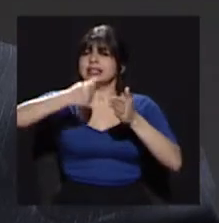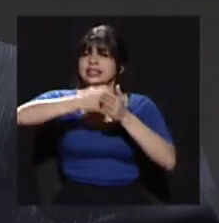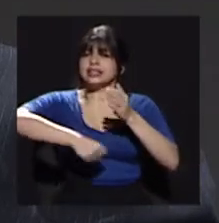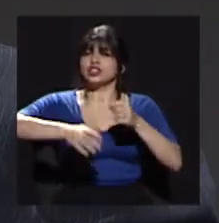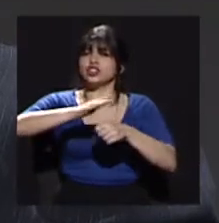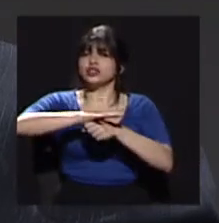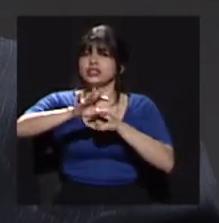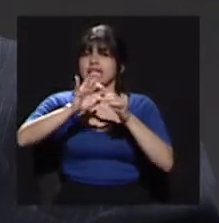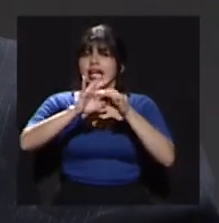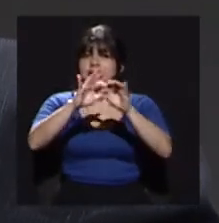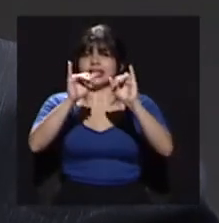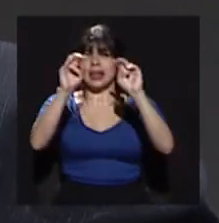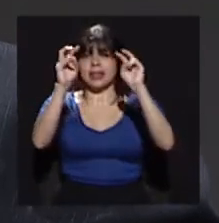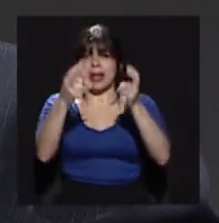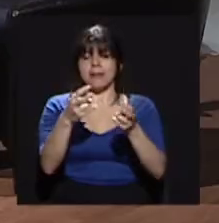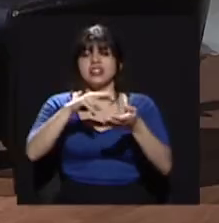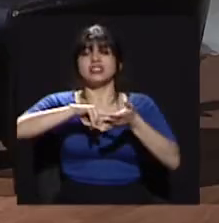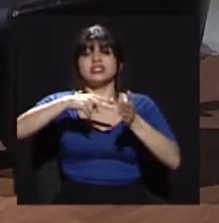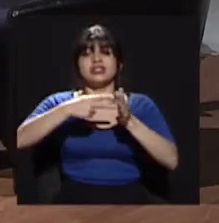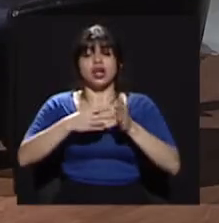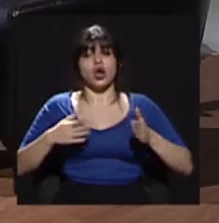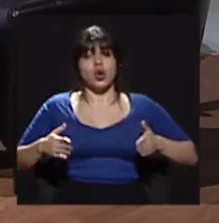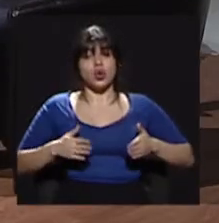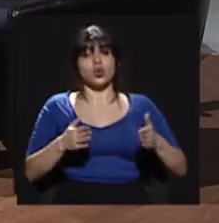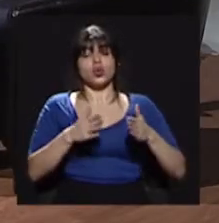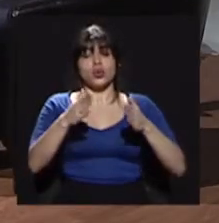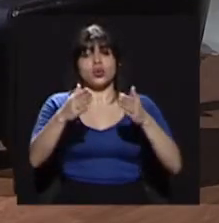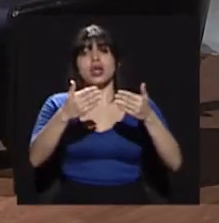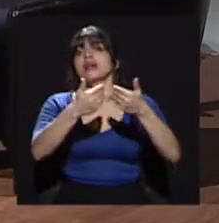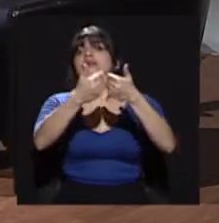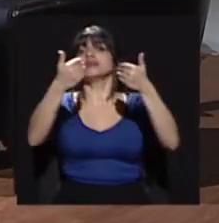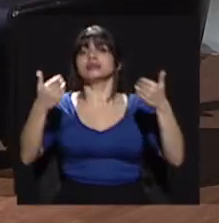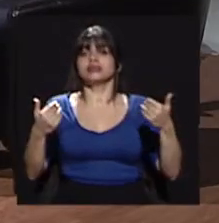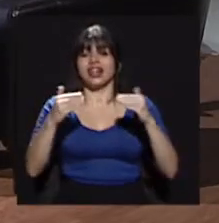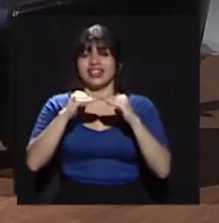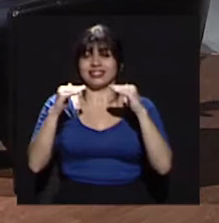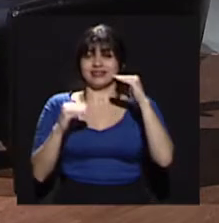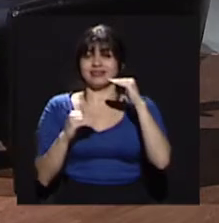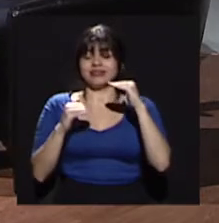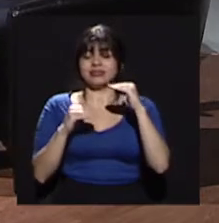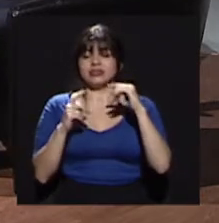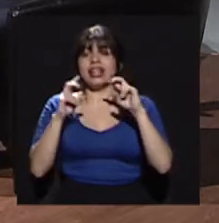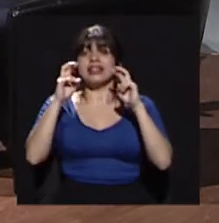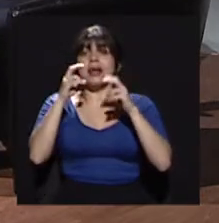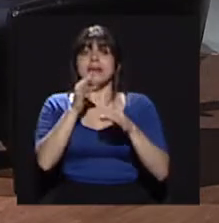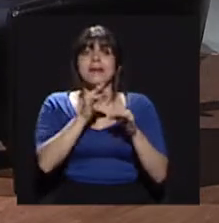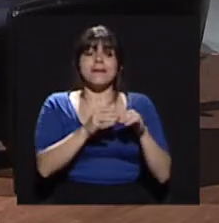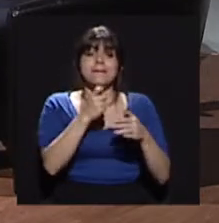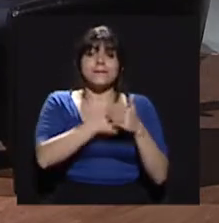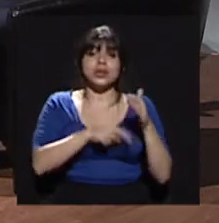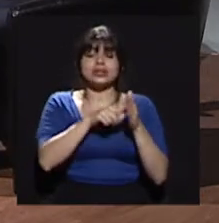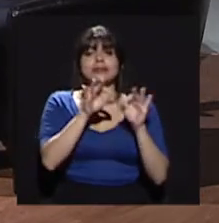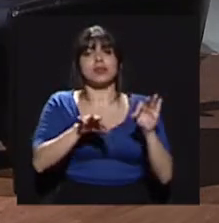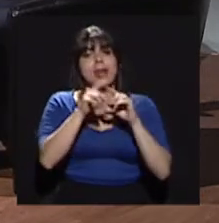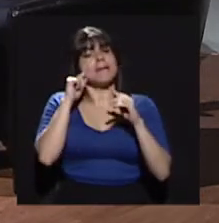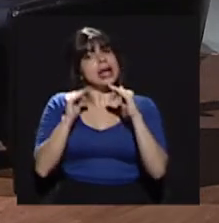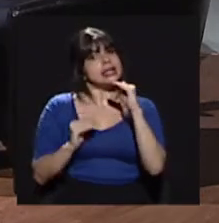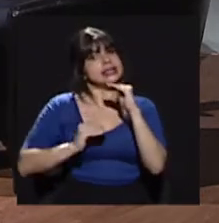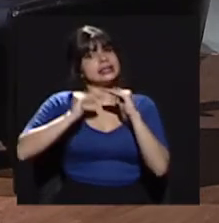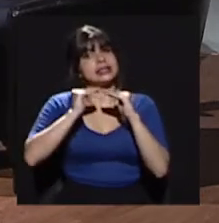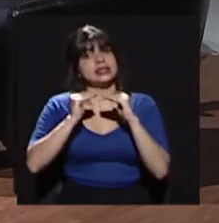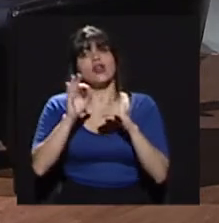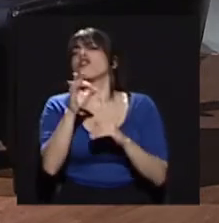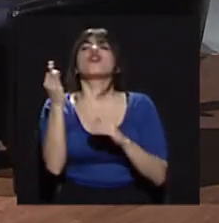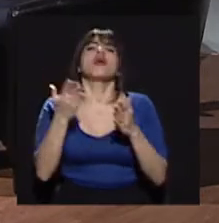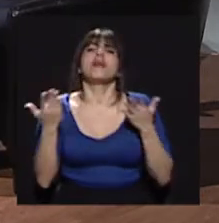ello es decir que para la ruta de zanjar la desigualdad social el tema de los impuestos es básico de